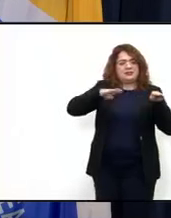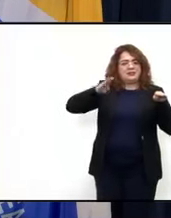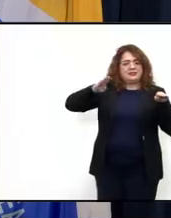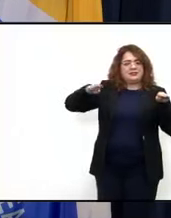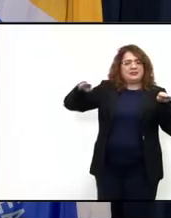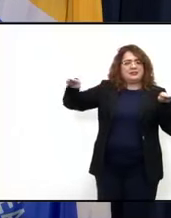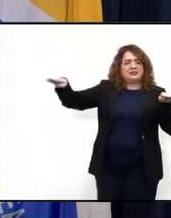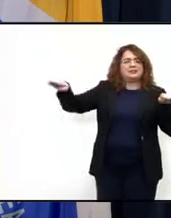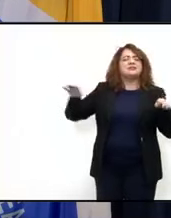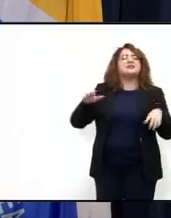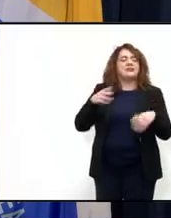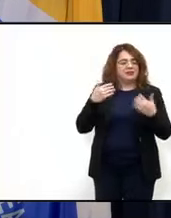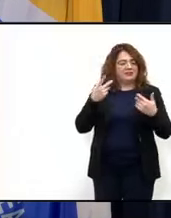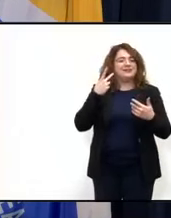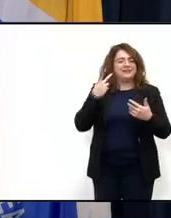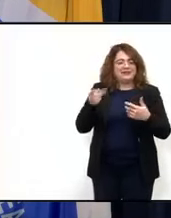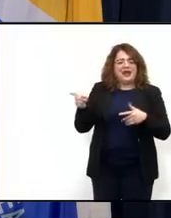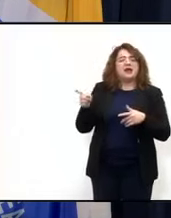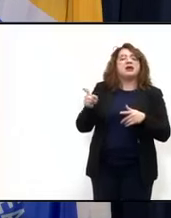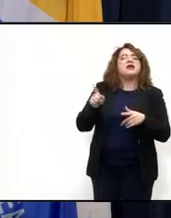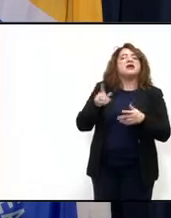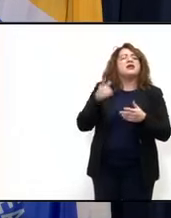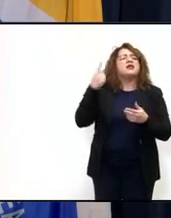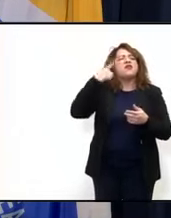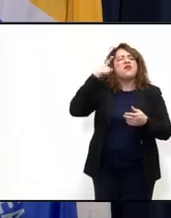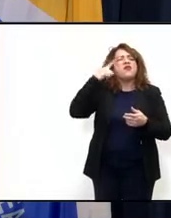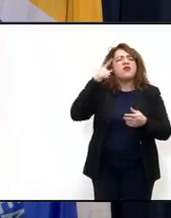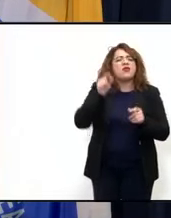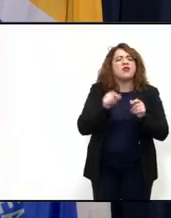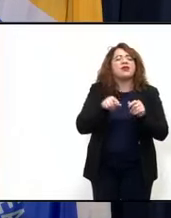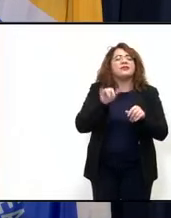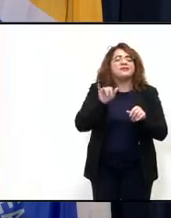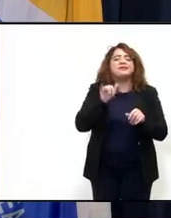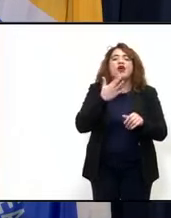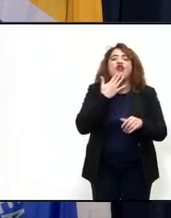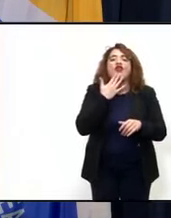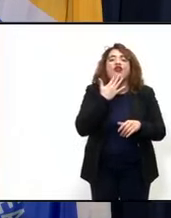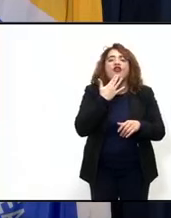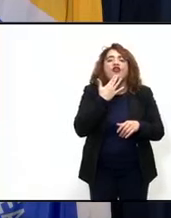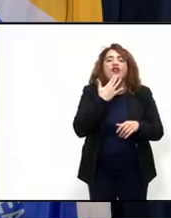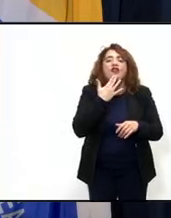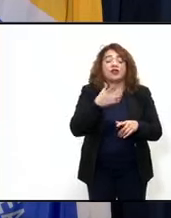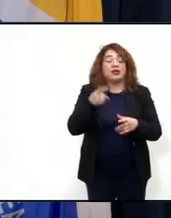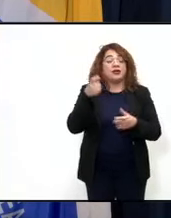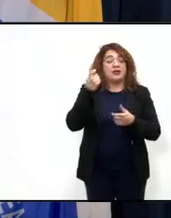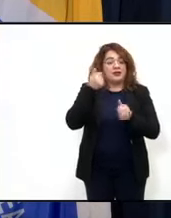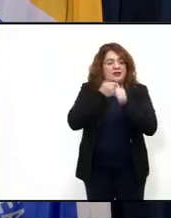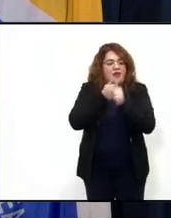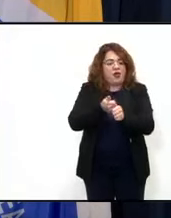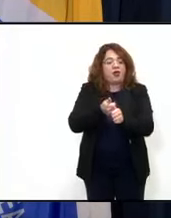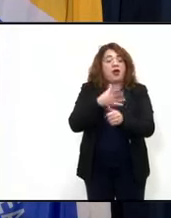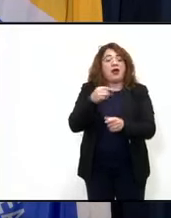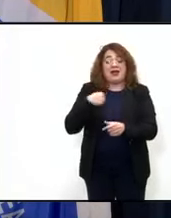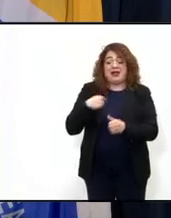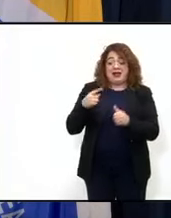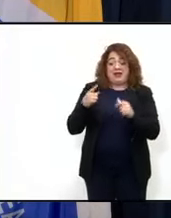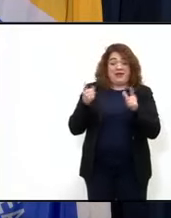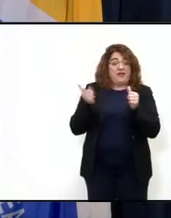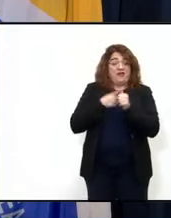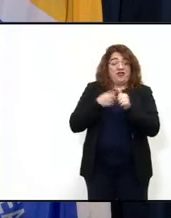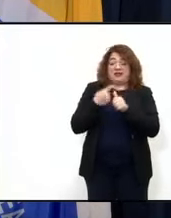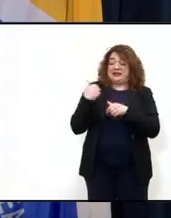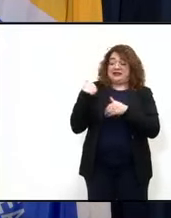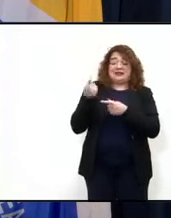cómo ha sido asignada a lo largo del tiempo. Verá que no hemos recibido tanta vacuna de lo cual